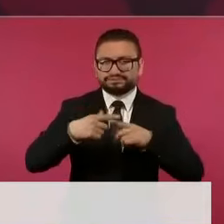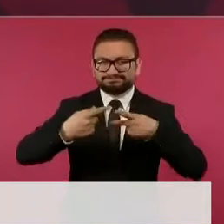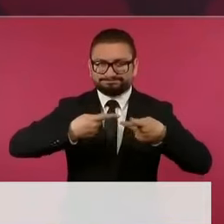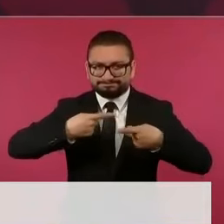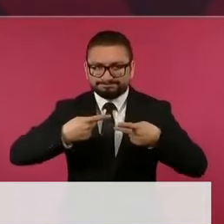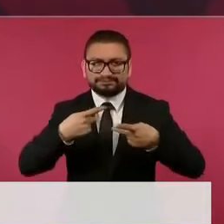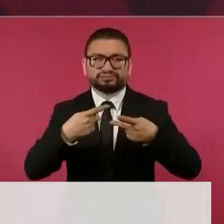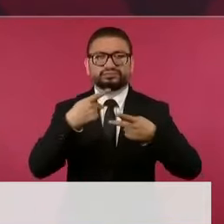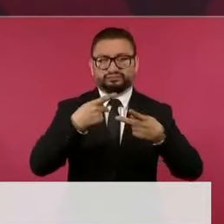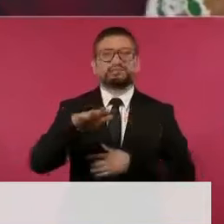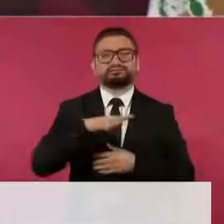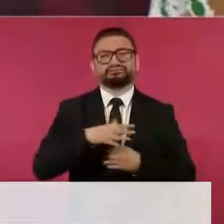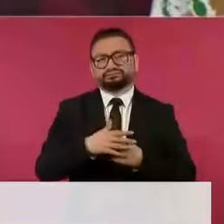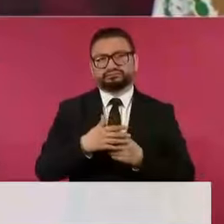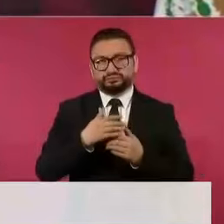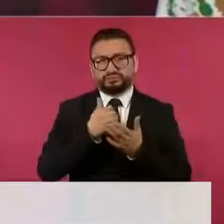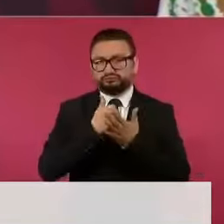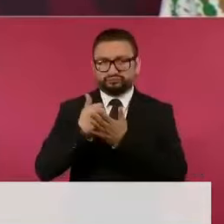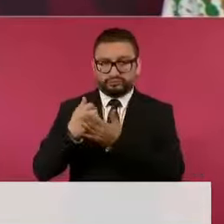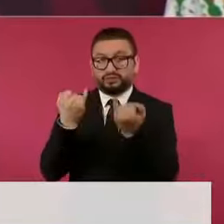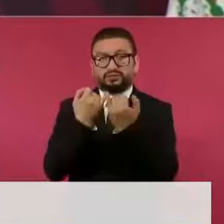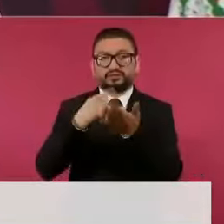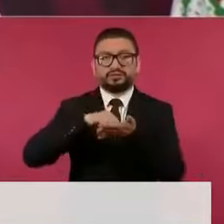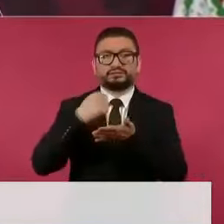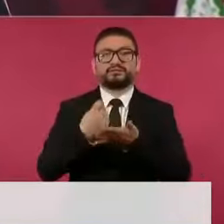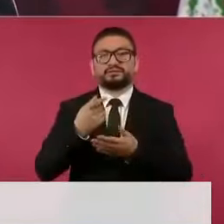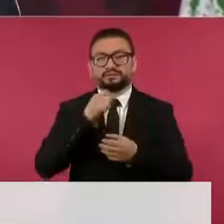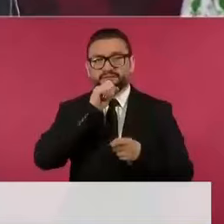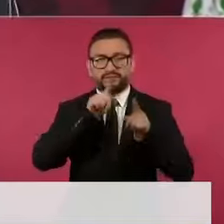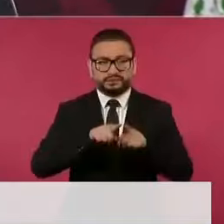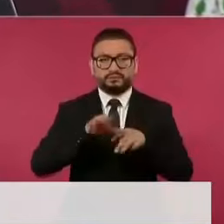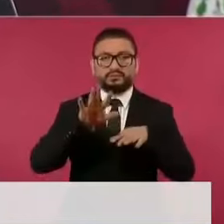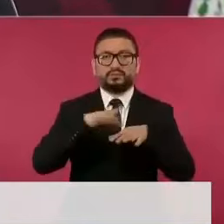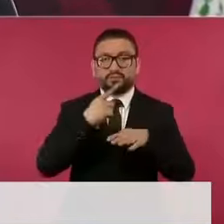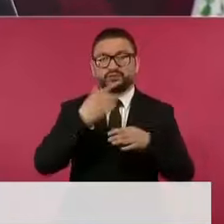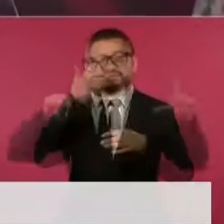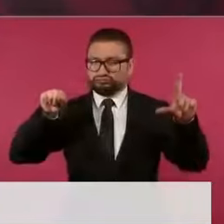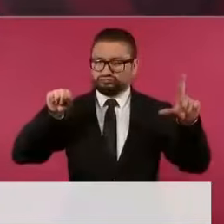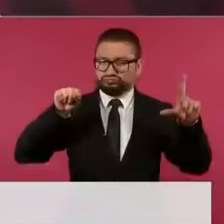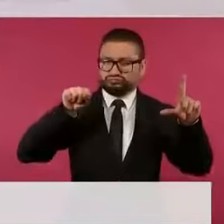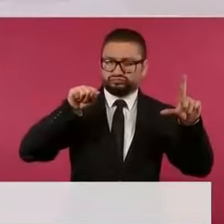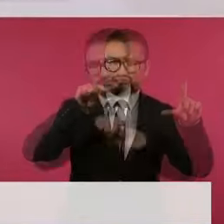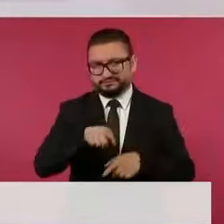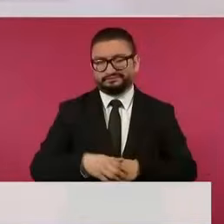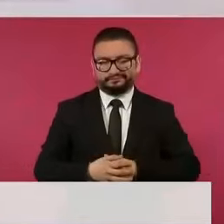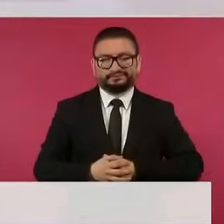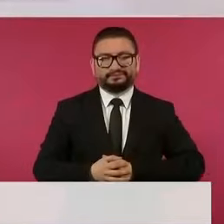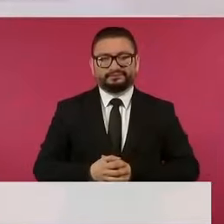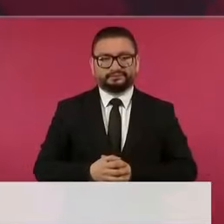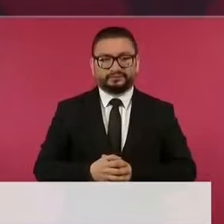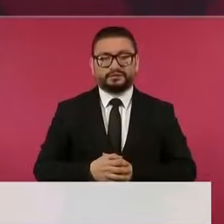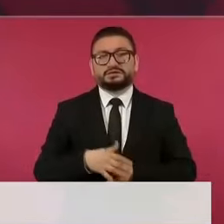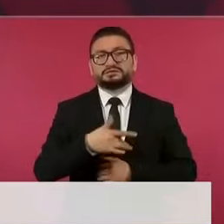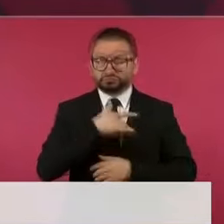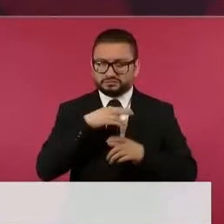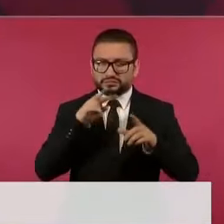que se tiene que realizar en Tamaulipas porque la trayectoria del huracán está está considerando